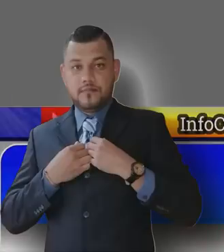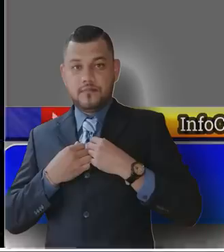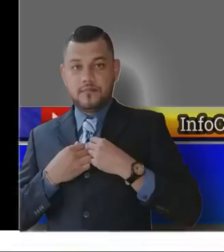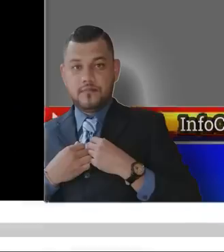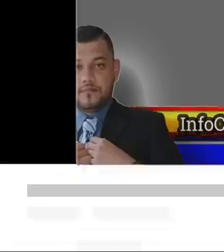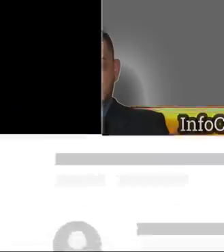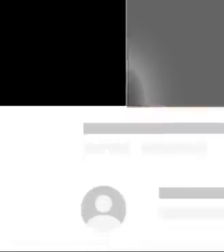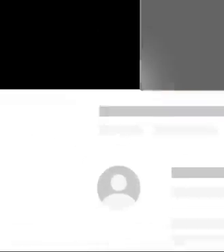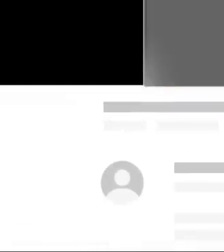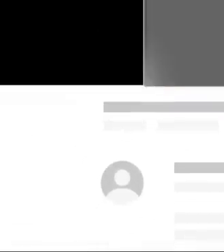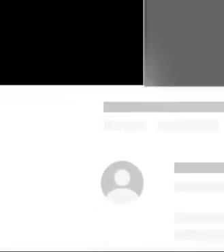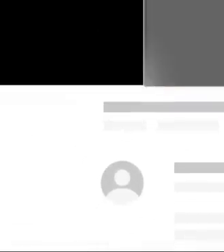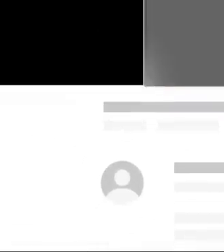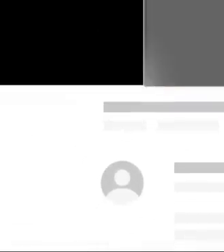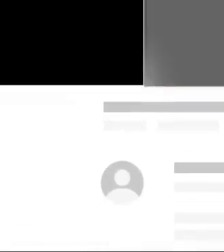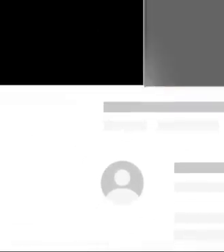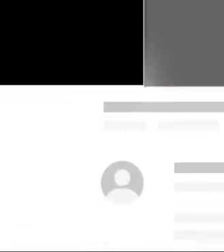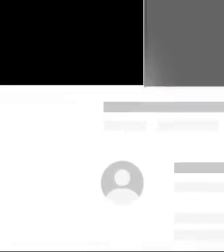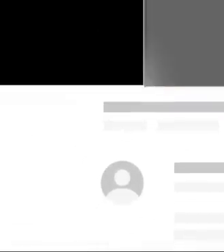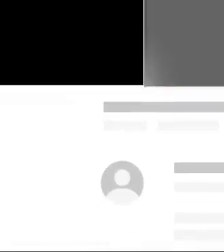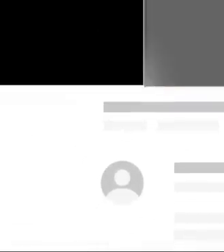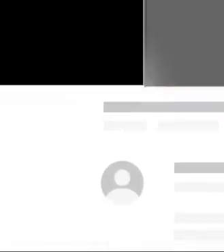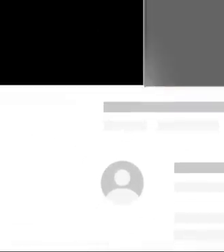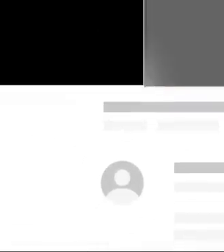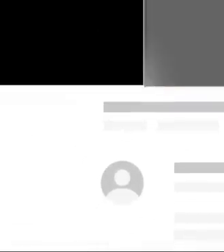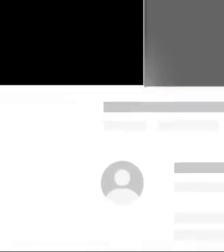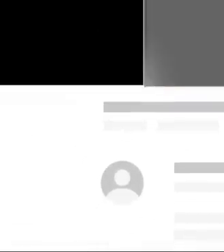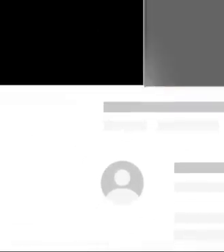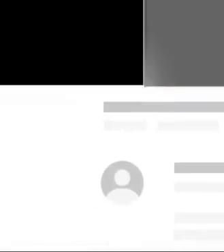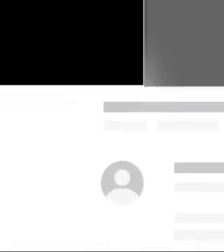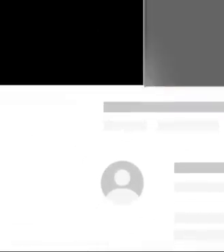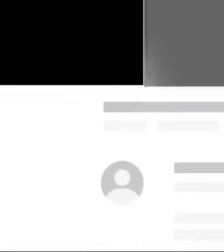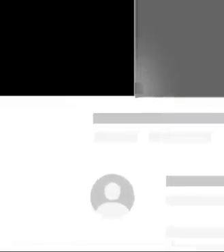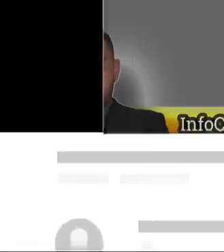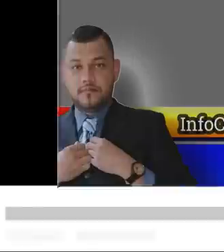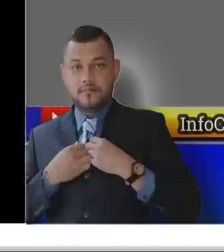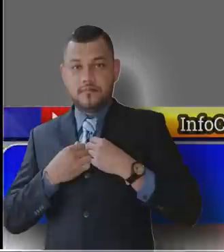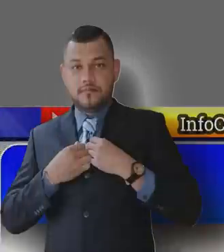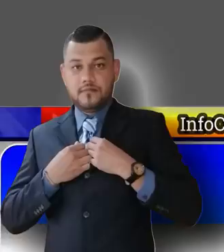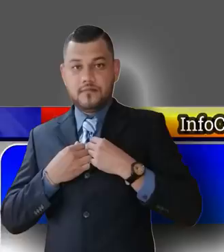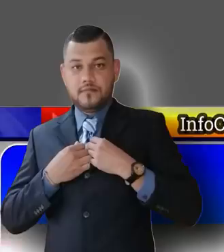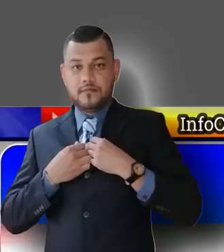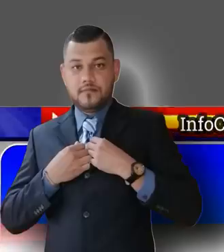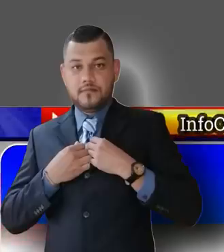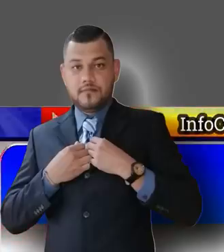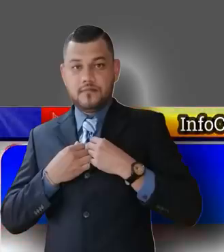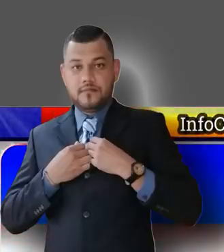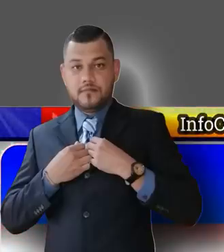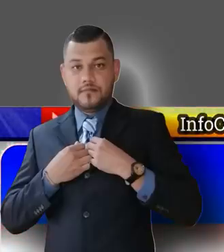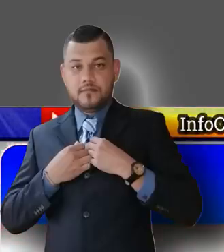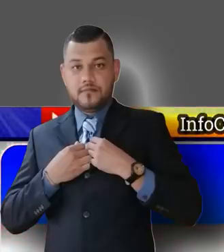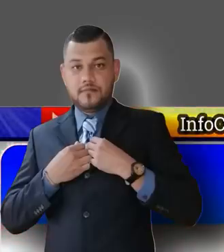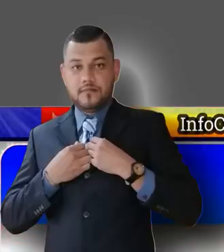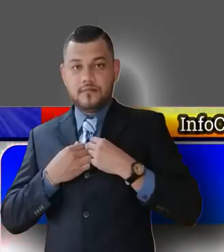Seguidores de InfoCuba, YouTube está teniendo problemas para informarles cada vez que subimos un video, por lo que les invitamos a seguir también las noticias por